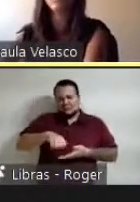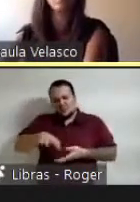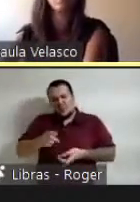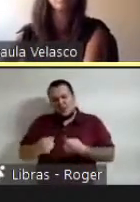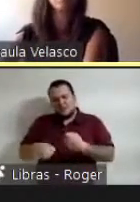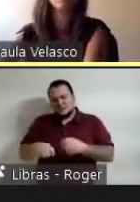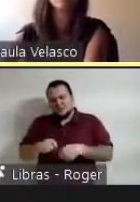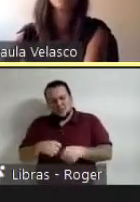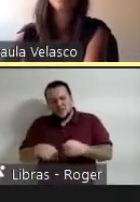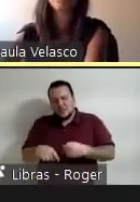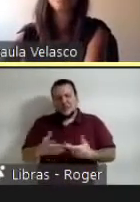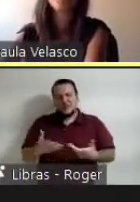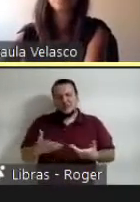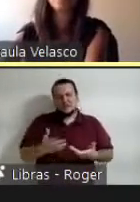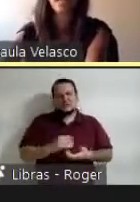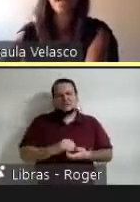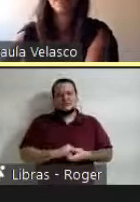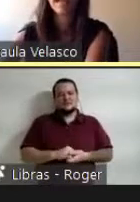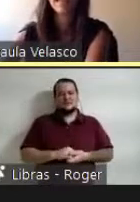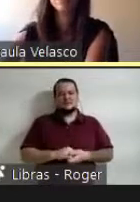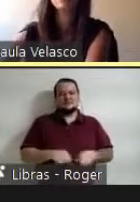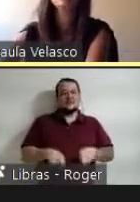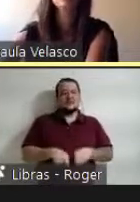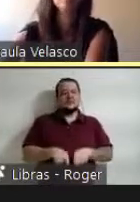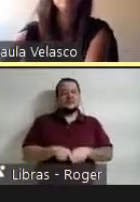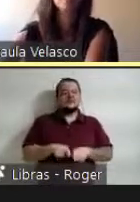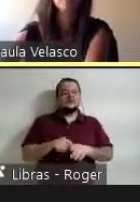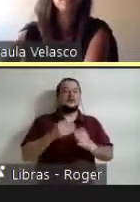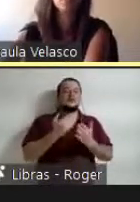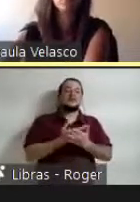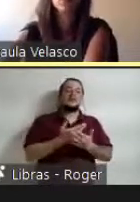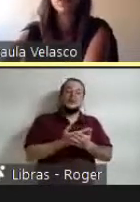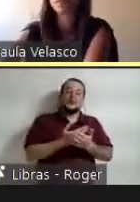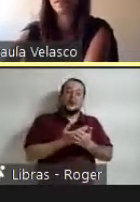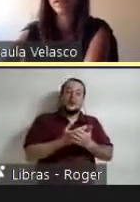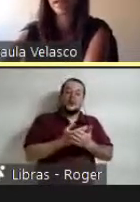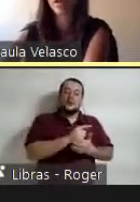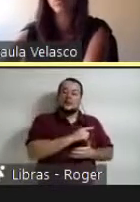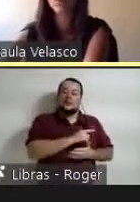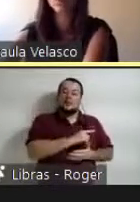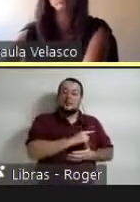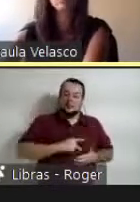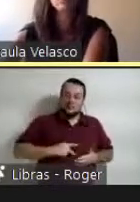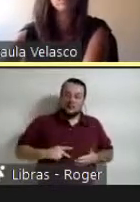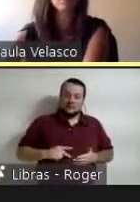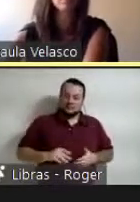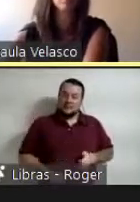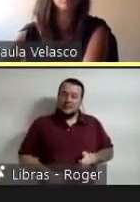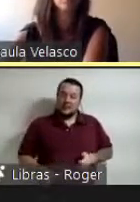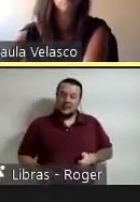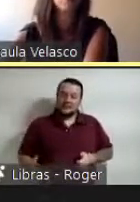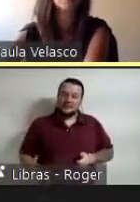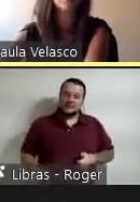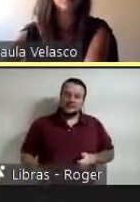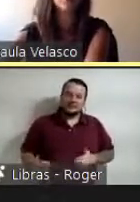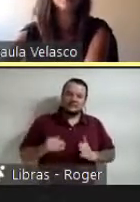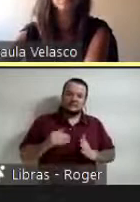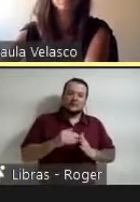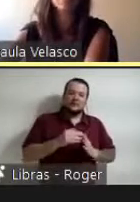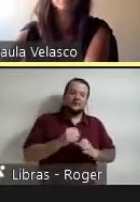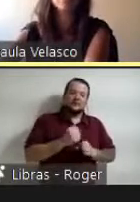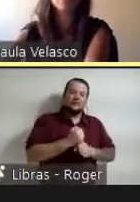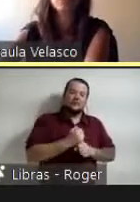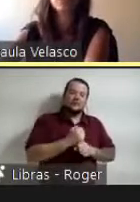público de niñas a finales de los 70 y poco después de ser declarado monumento nacional por el estado de Chile